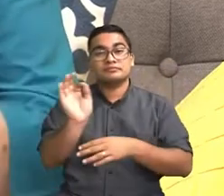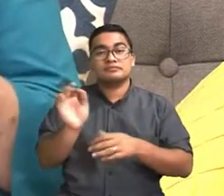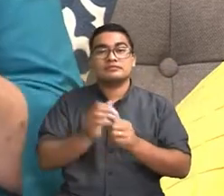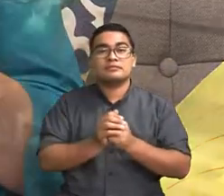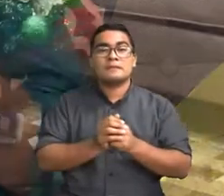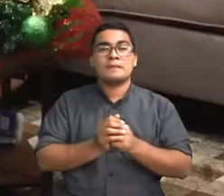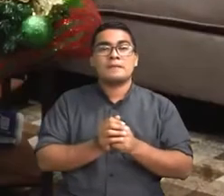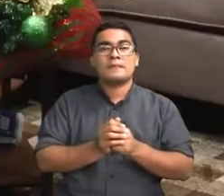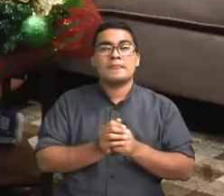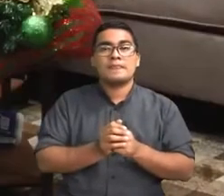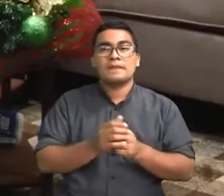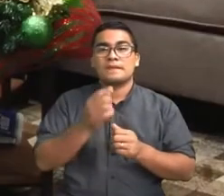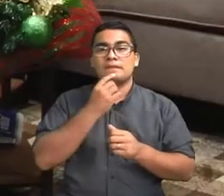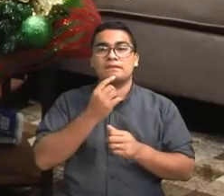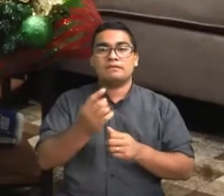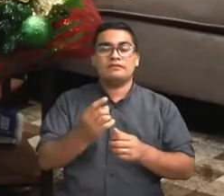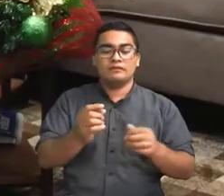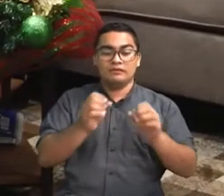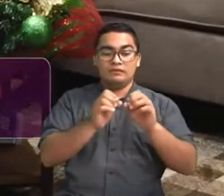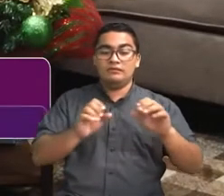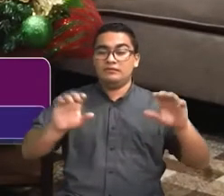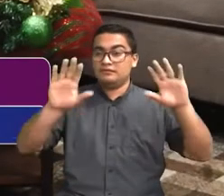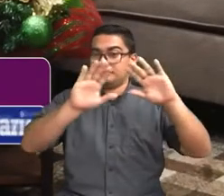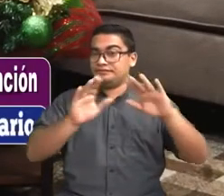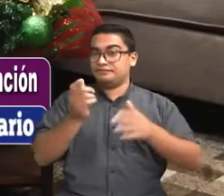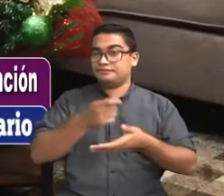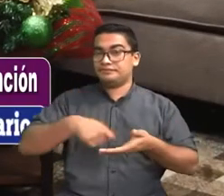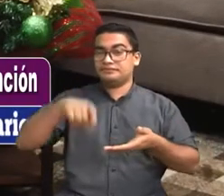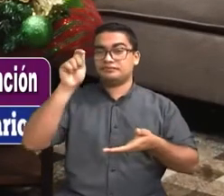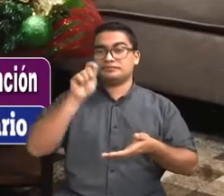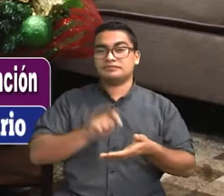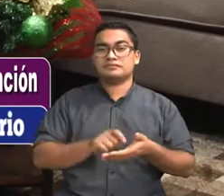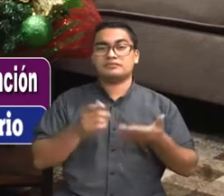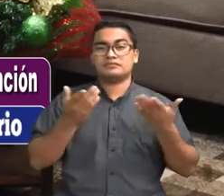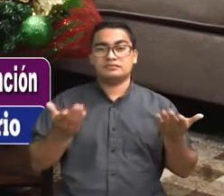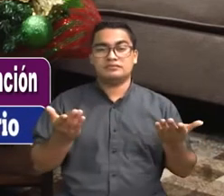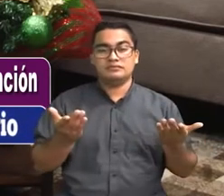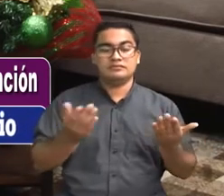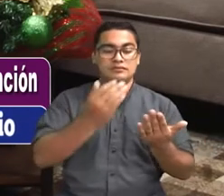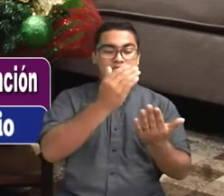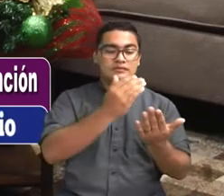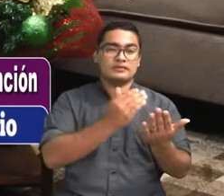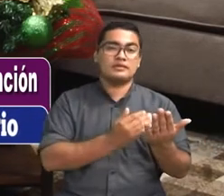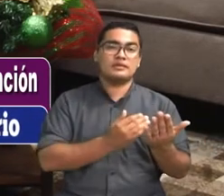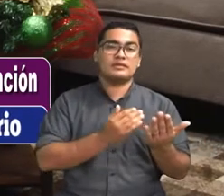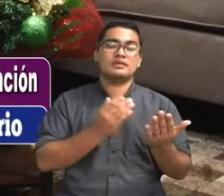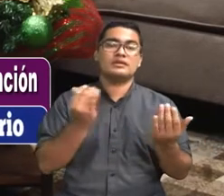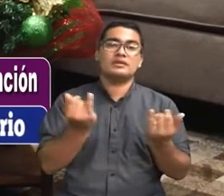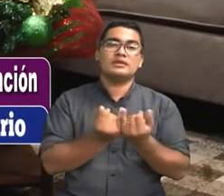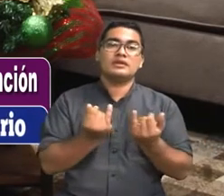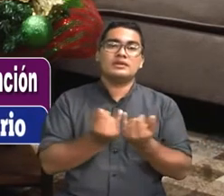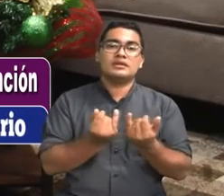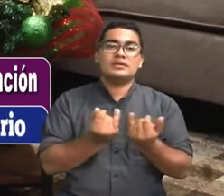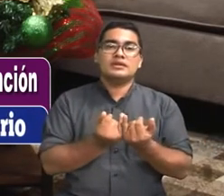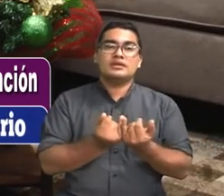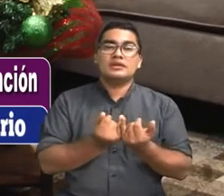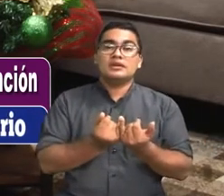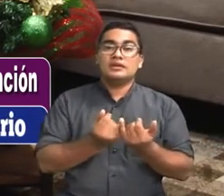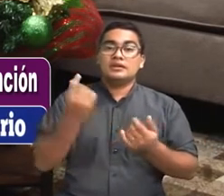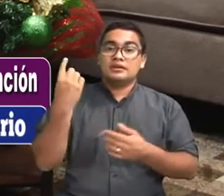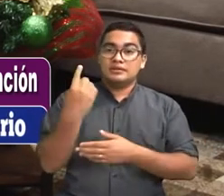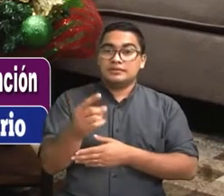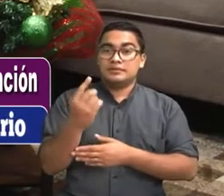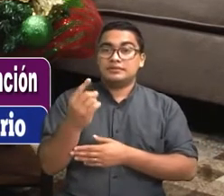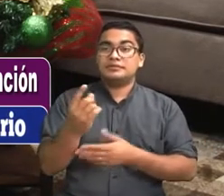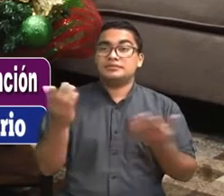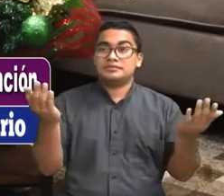que es uno de los convenios que recoge todos los derechos